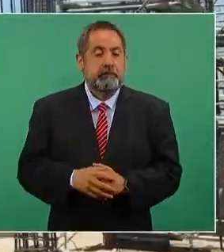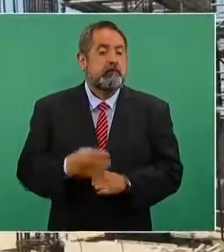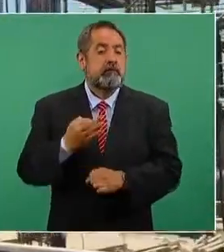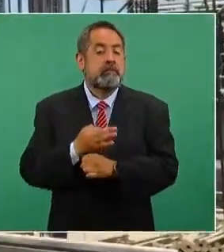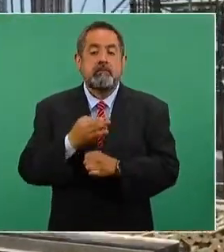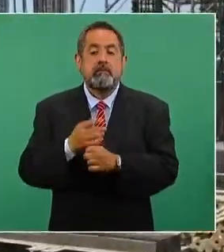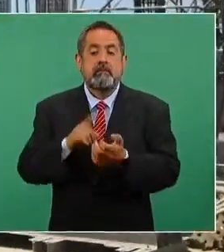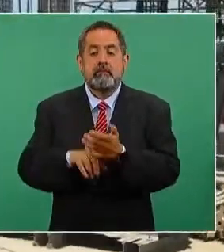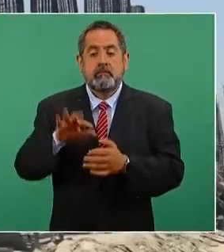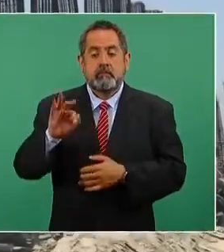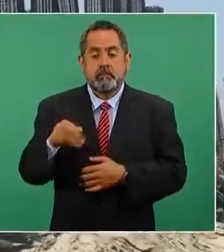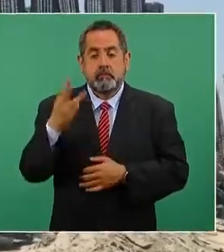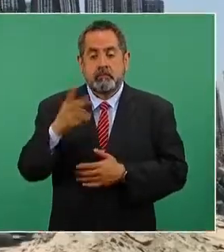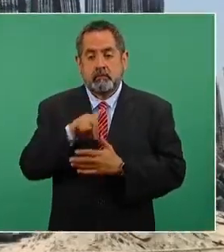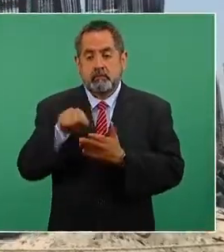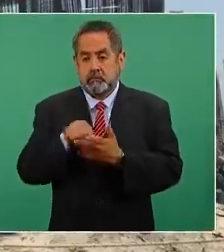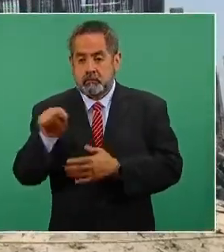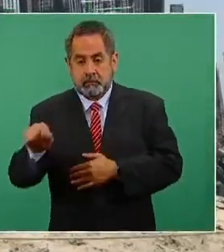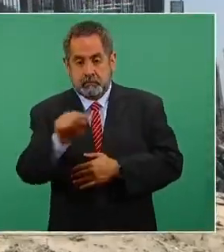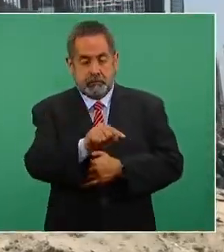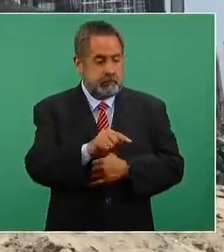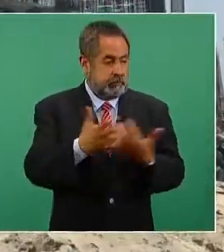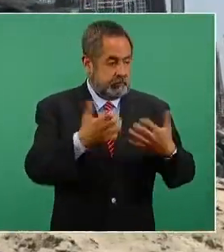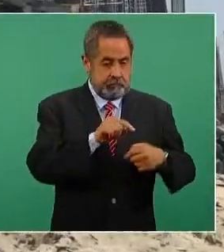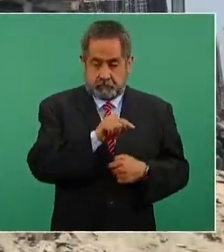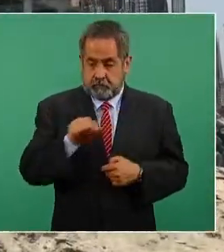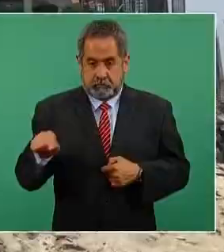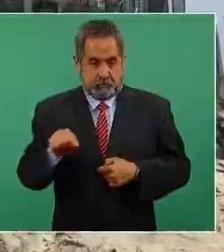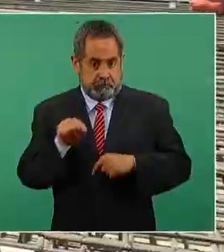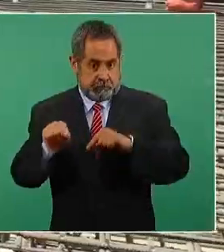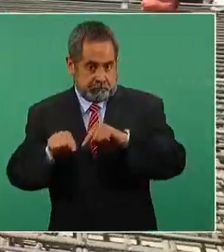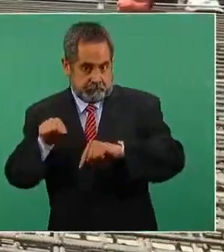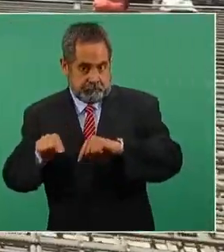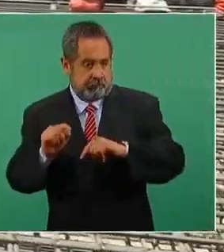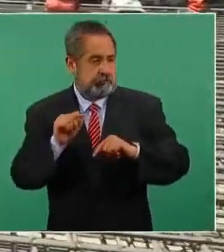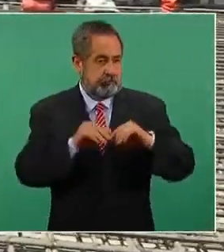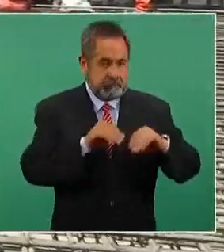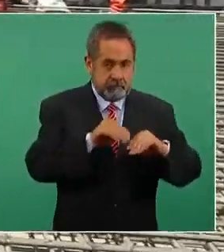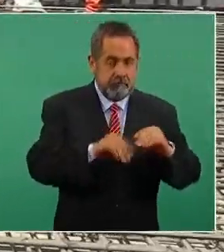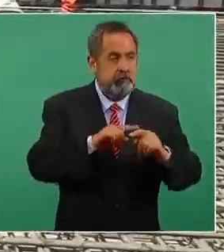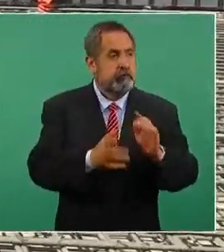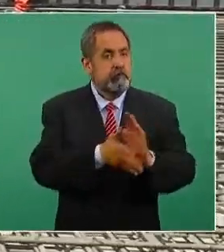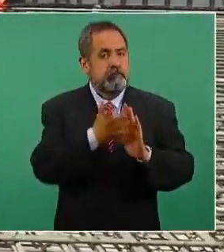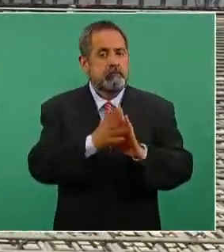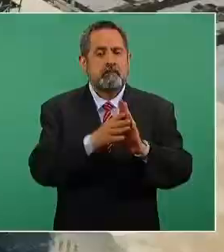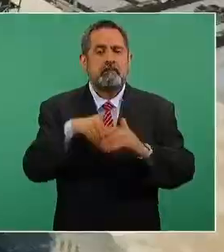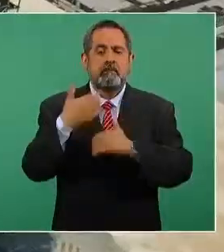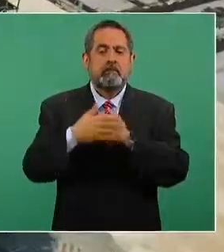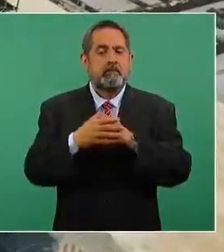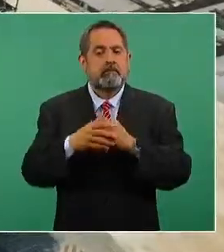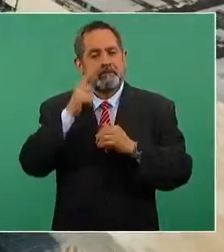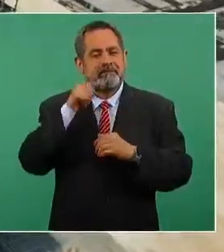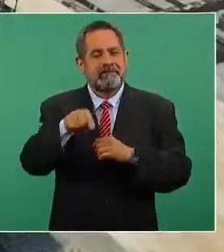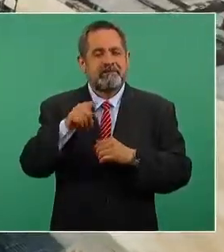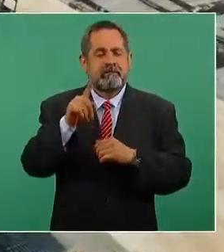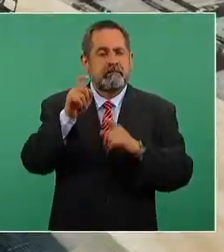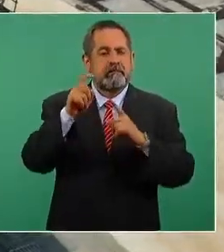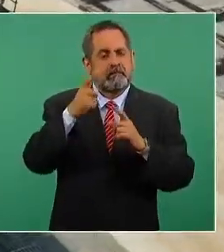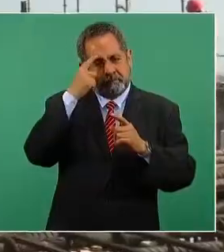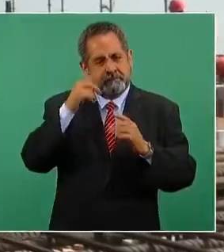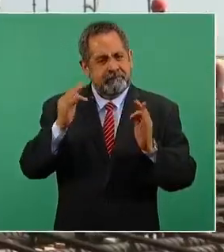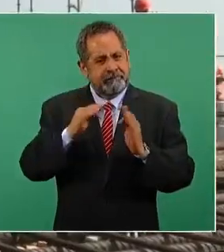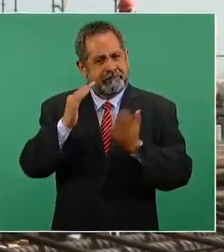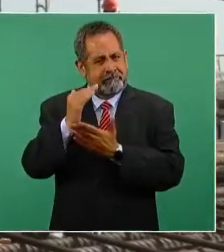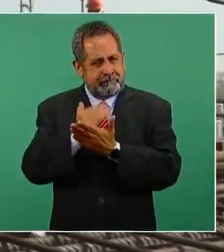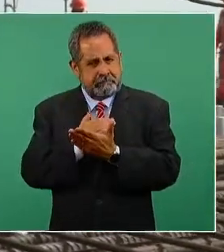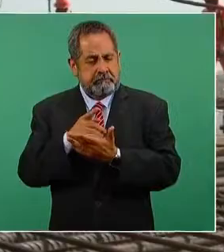ejecutan 43 frentes de trabajo entre las dos plantas, con la incorporación de los trabajos de construcción de la torre de enfriamiento. Las mesas de la superestructura se